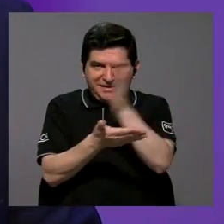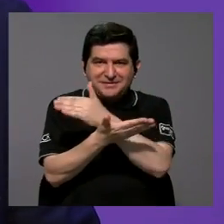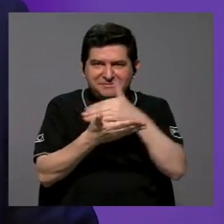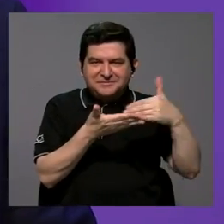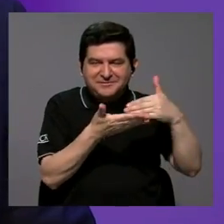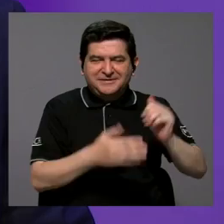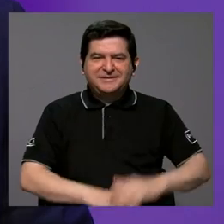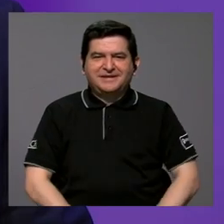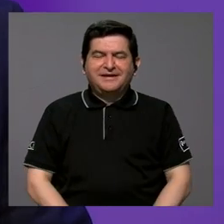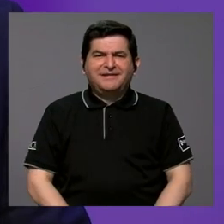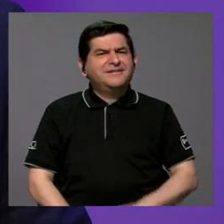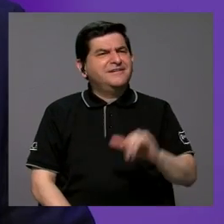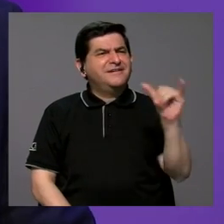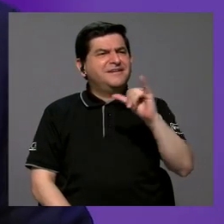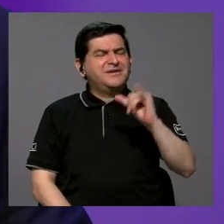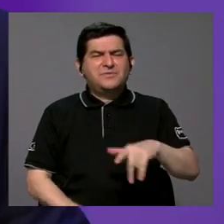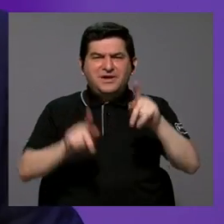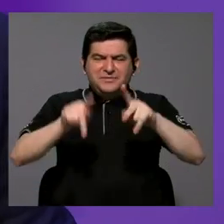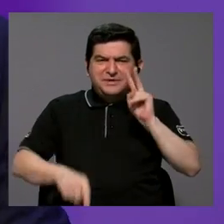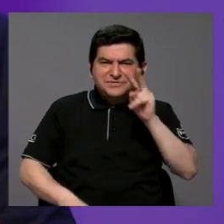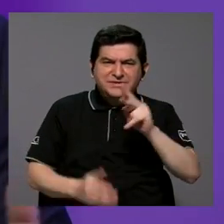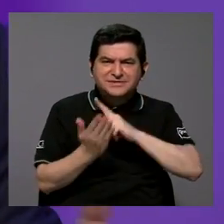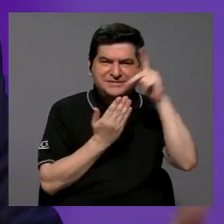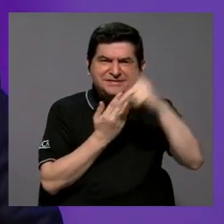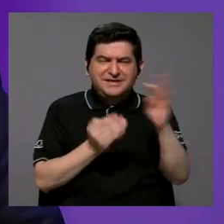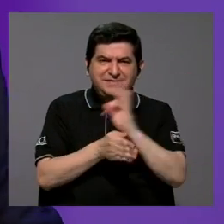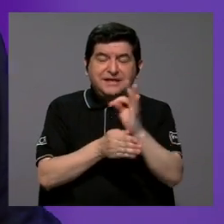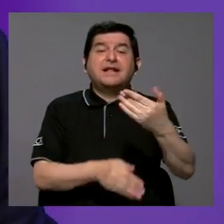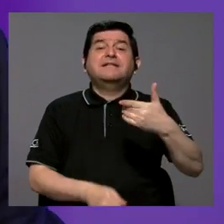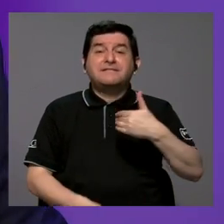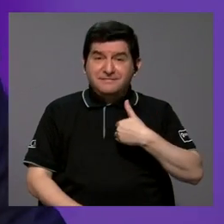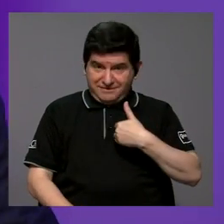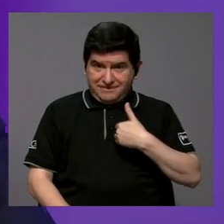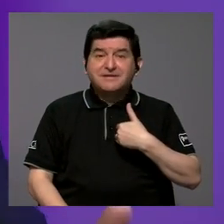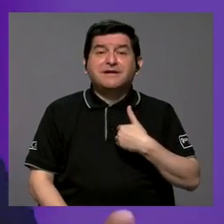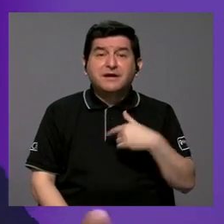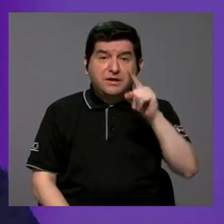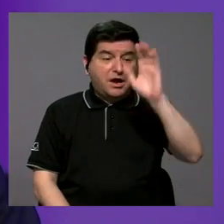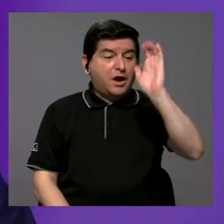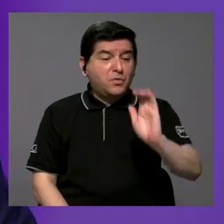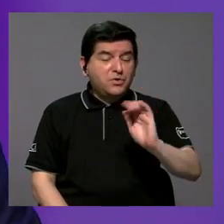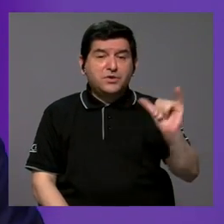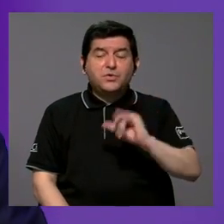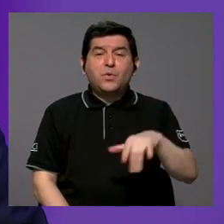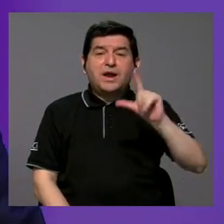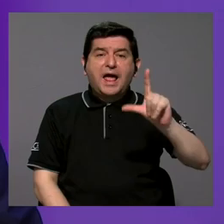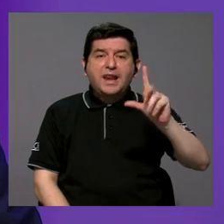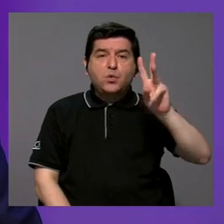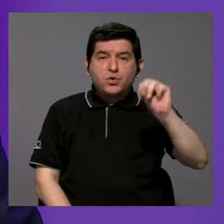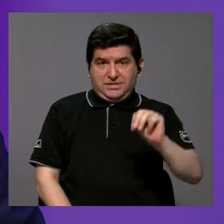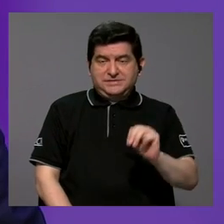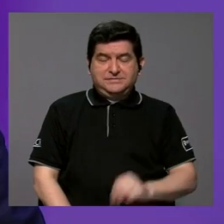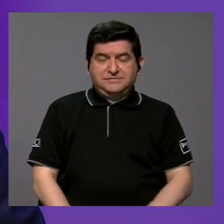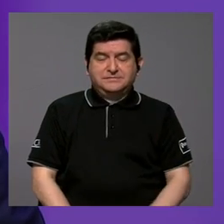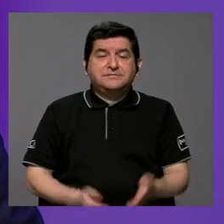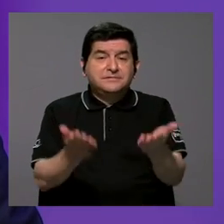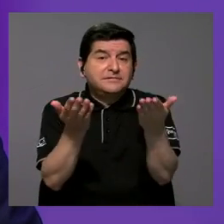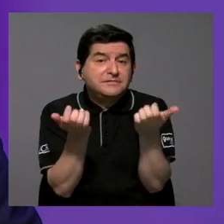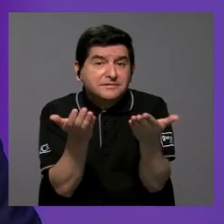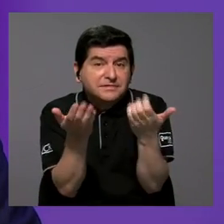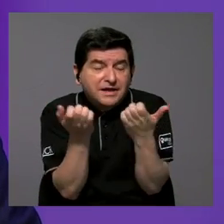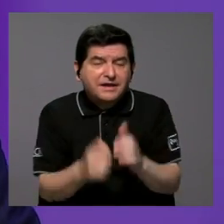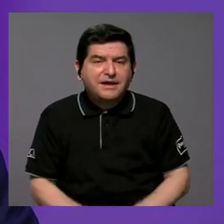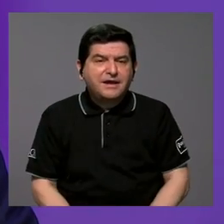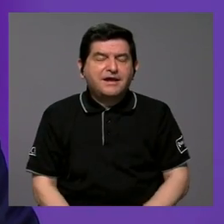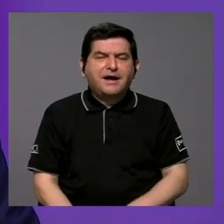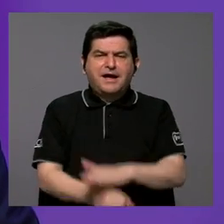parte, porque también nuestros televidentes tienen ahí un niño como Luis Muñoz que justamente quiere